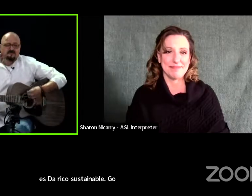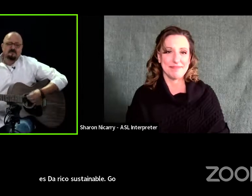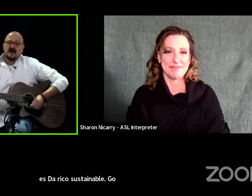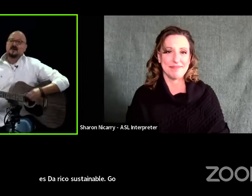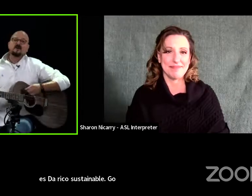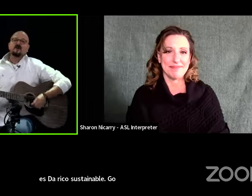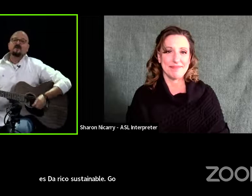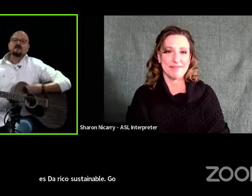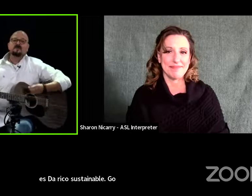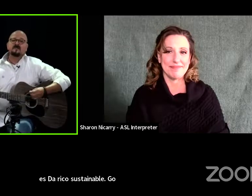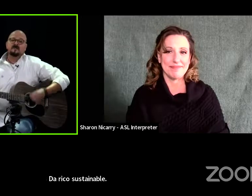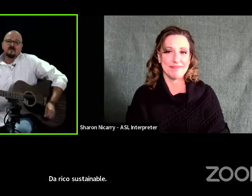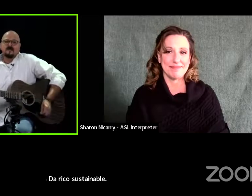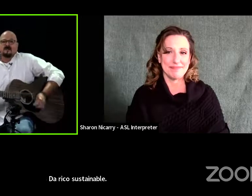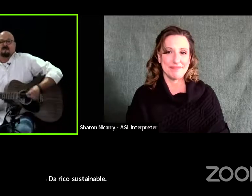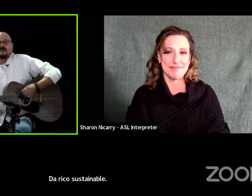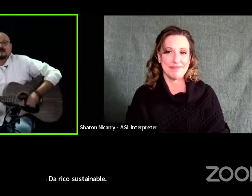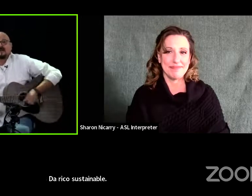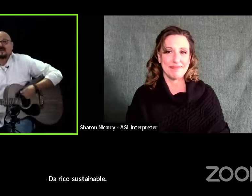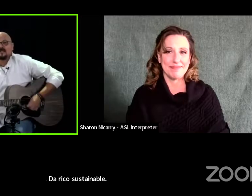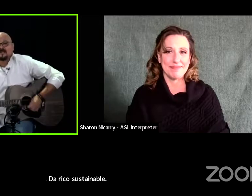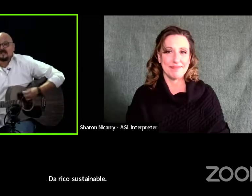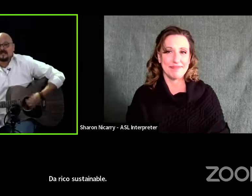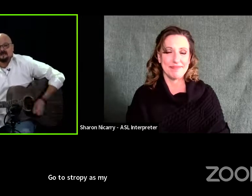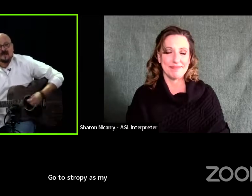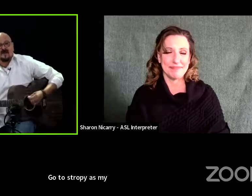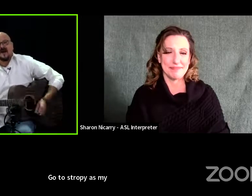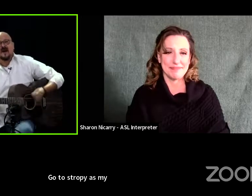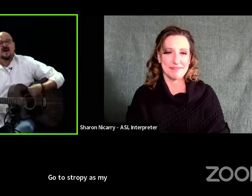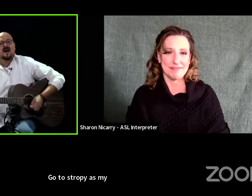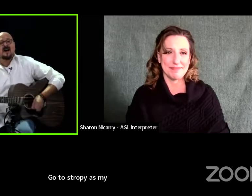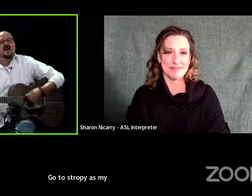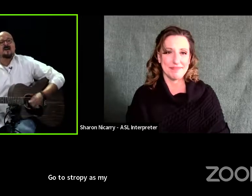propias manos. Me hiciste